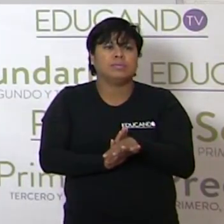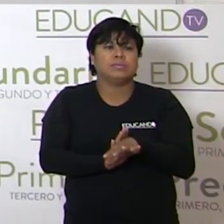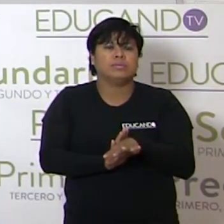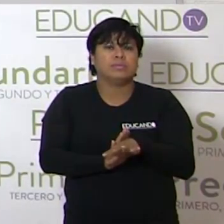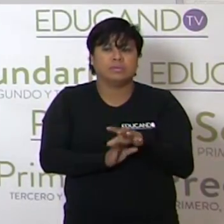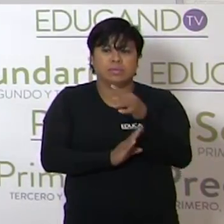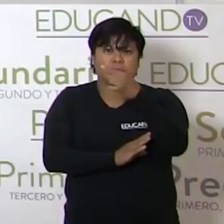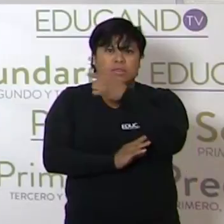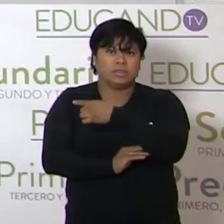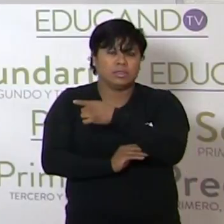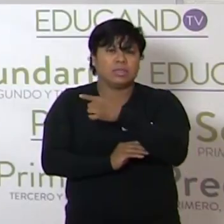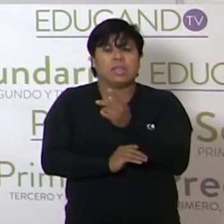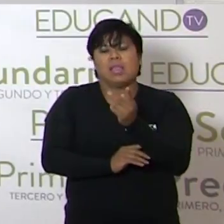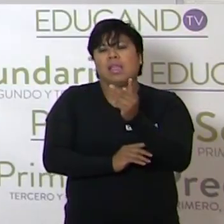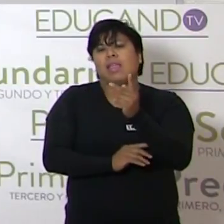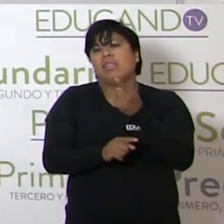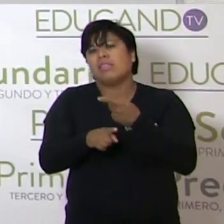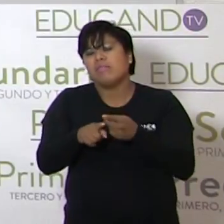Aquí dice Broken Screen,